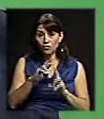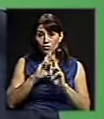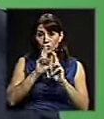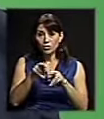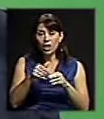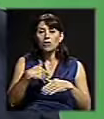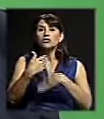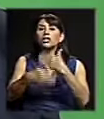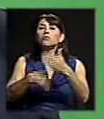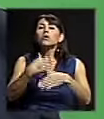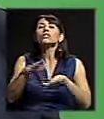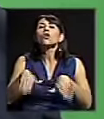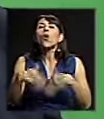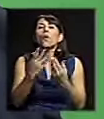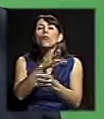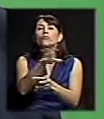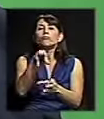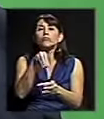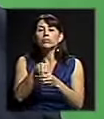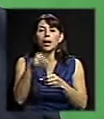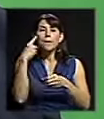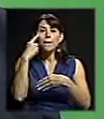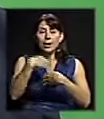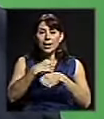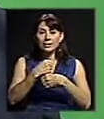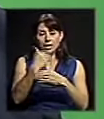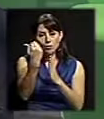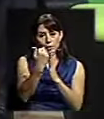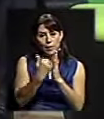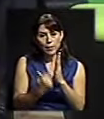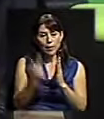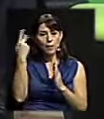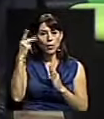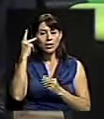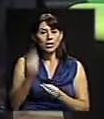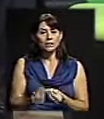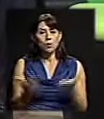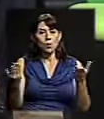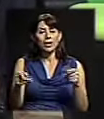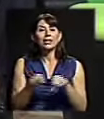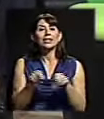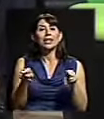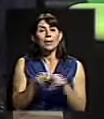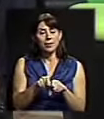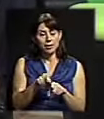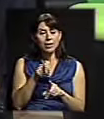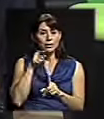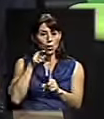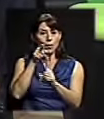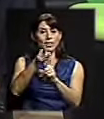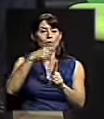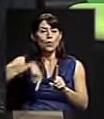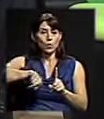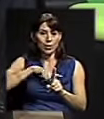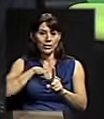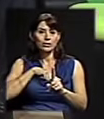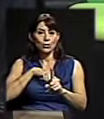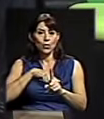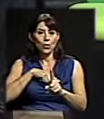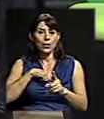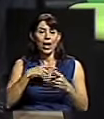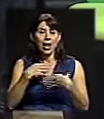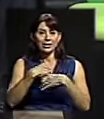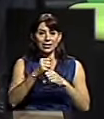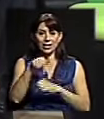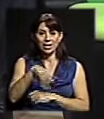después fueron incorporados para la formulación de políticas públicas que es también el norte que nosotros queremos llevar a